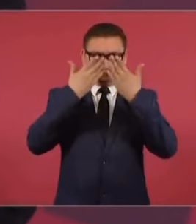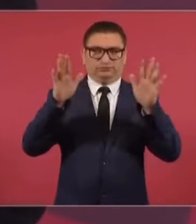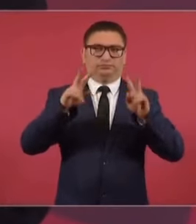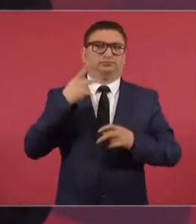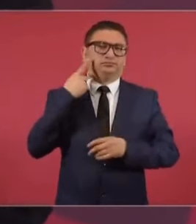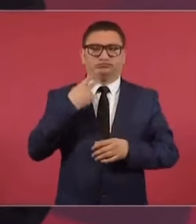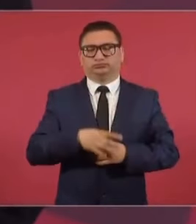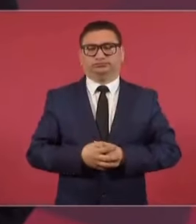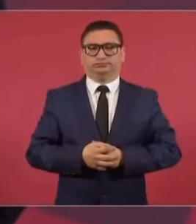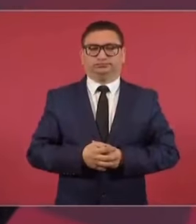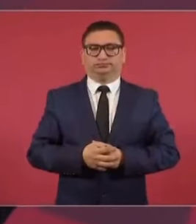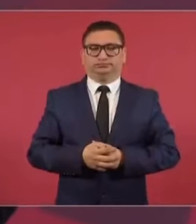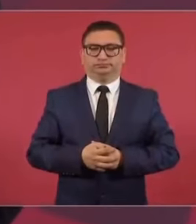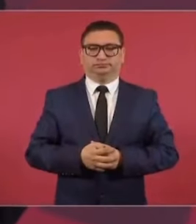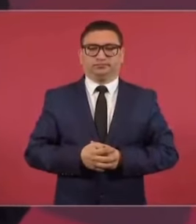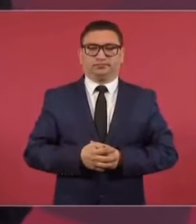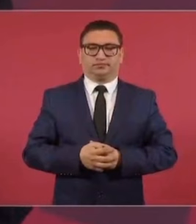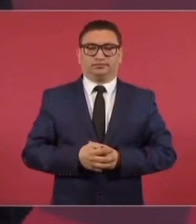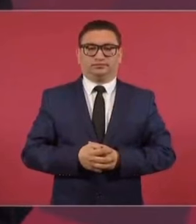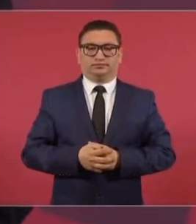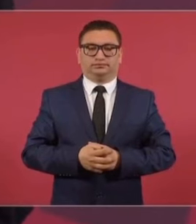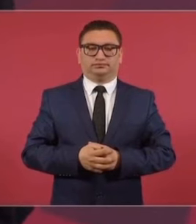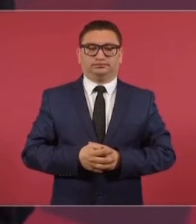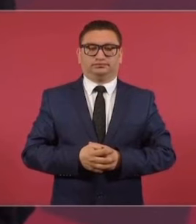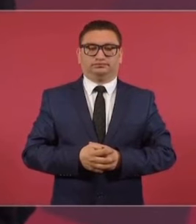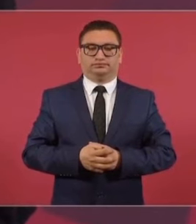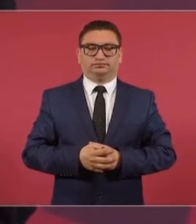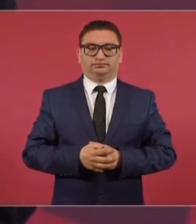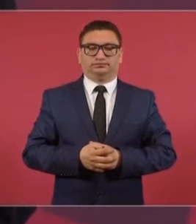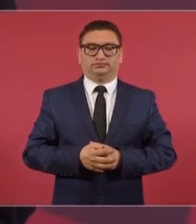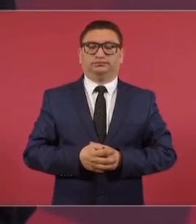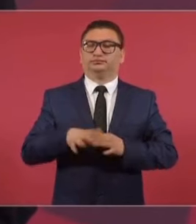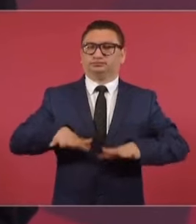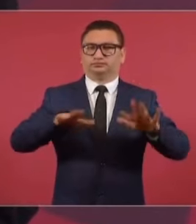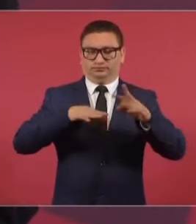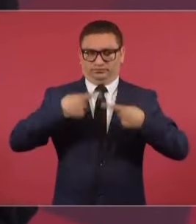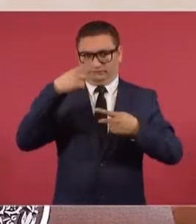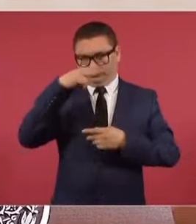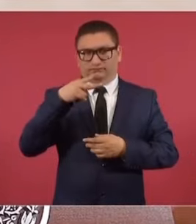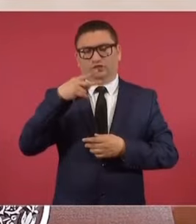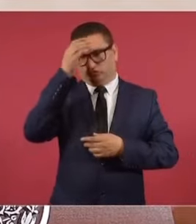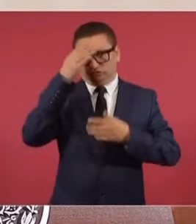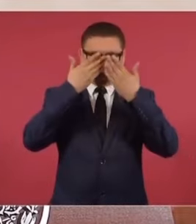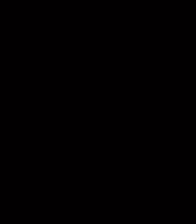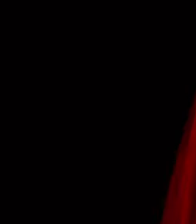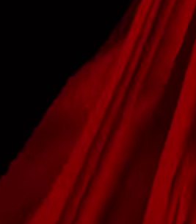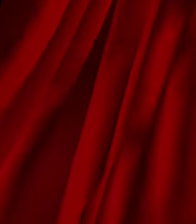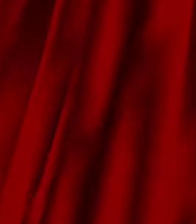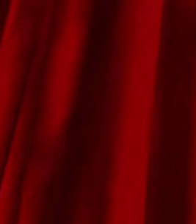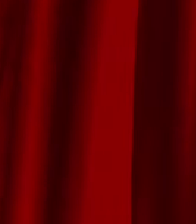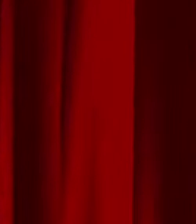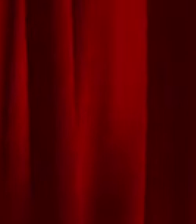politizados. Son de los más conscientes ciudadanos del mundo.